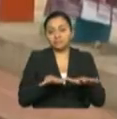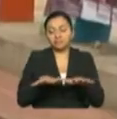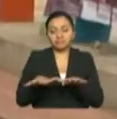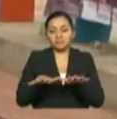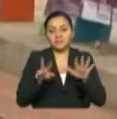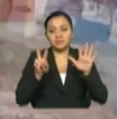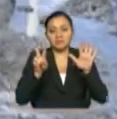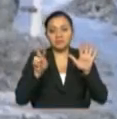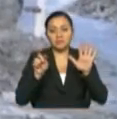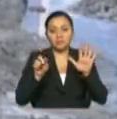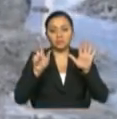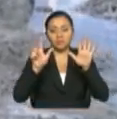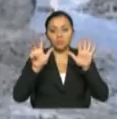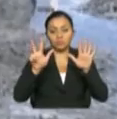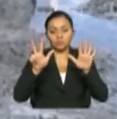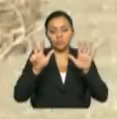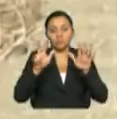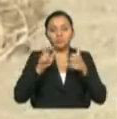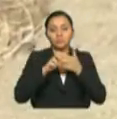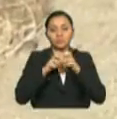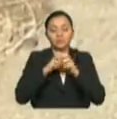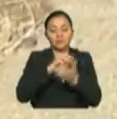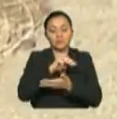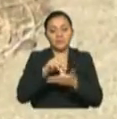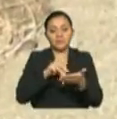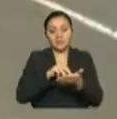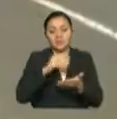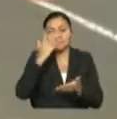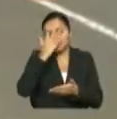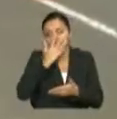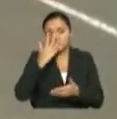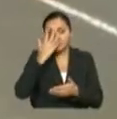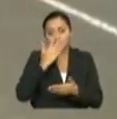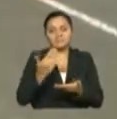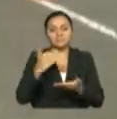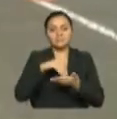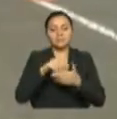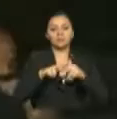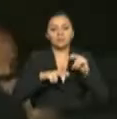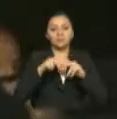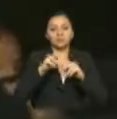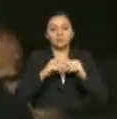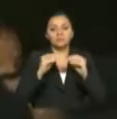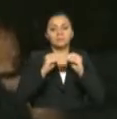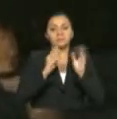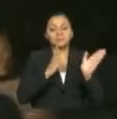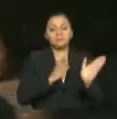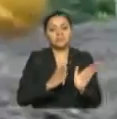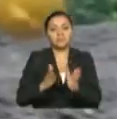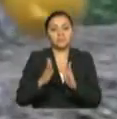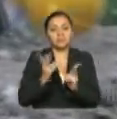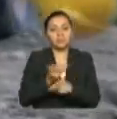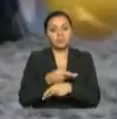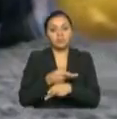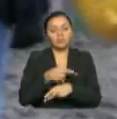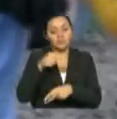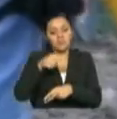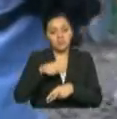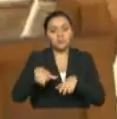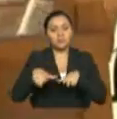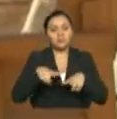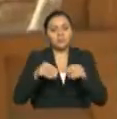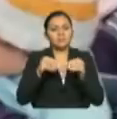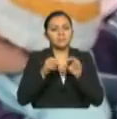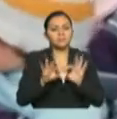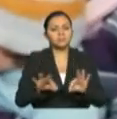7.8 grados que afectó a las provincias de Manabí y Esmeraldas, la reconstrucción y la reactivación productiva en estas zonas continúa con